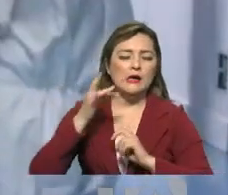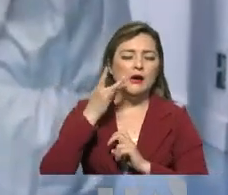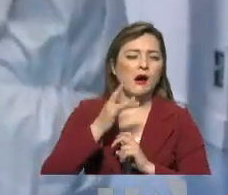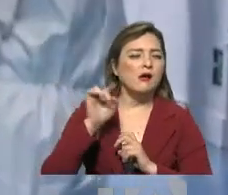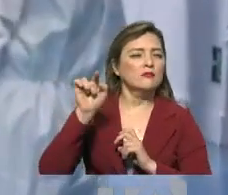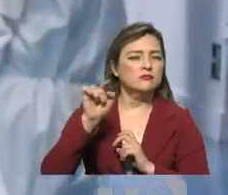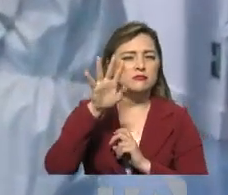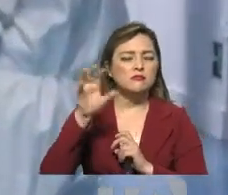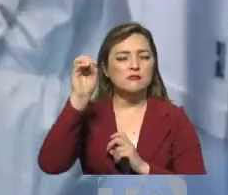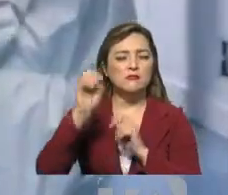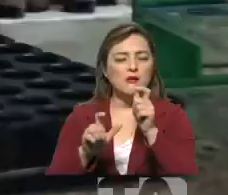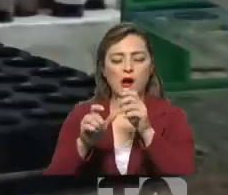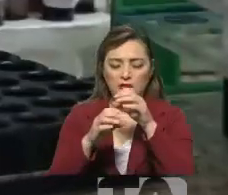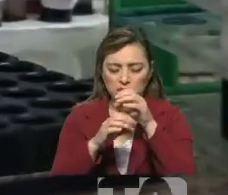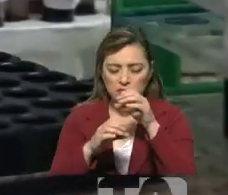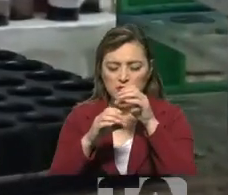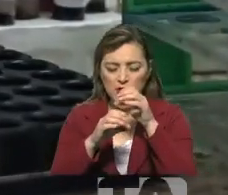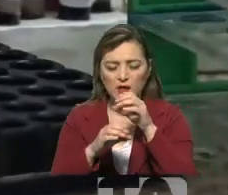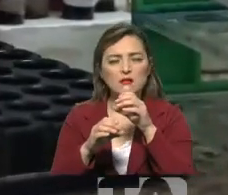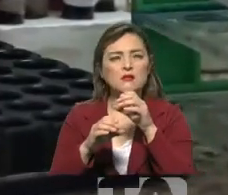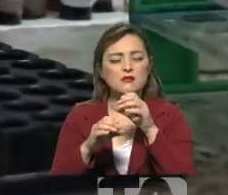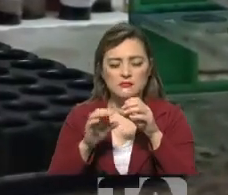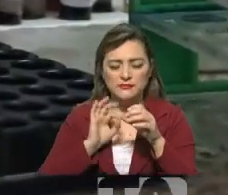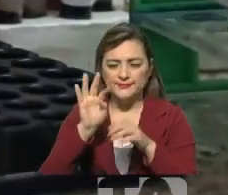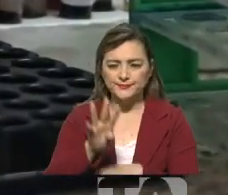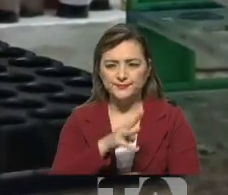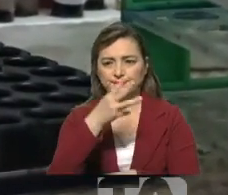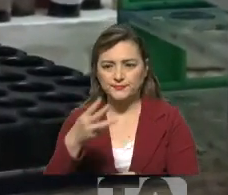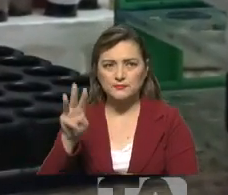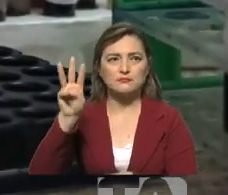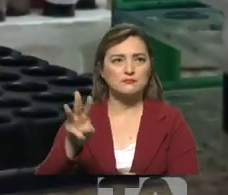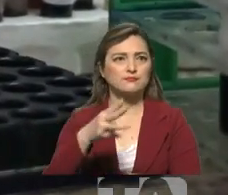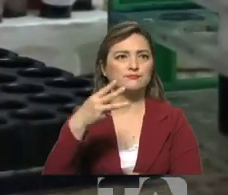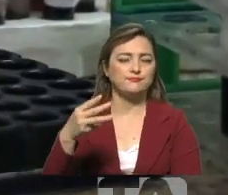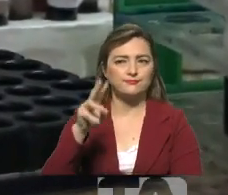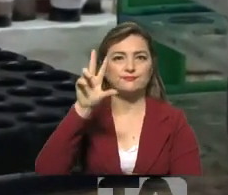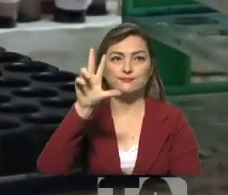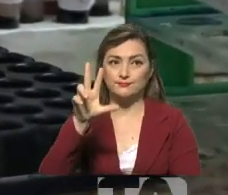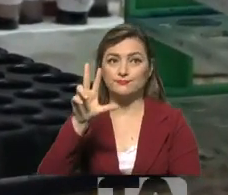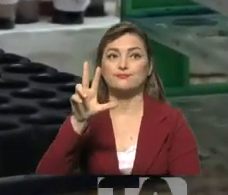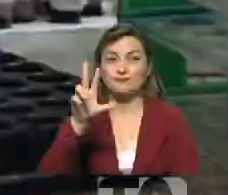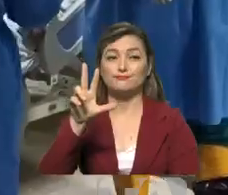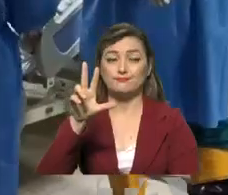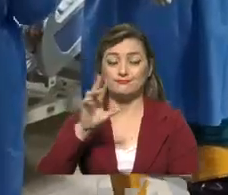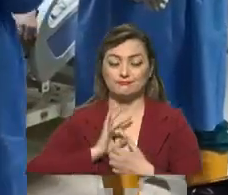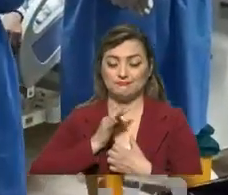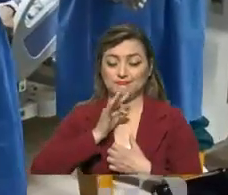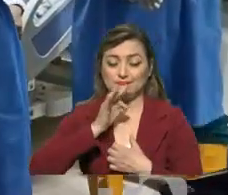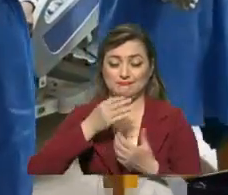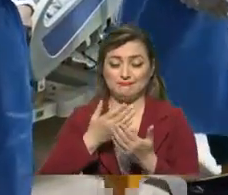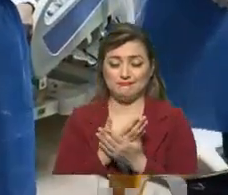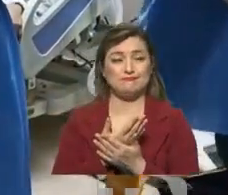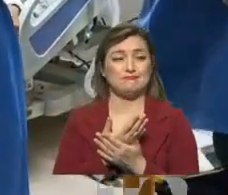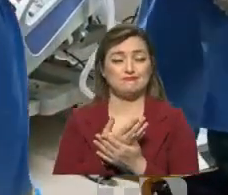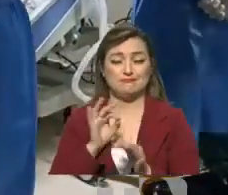50% de las muestras presentan la variante británica con ello serían tres las variantes de coronavirus más letales